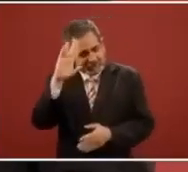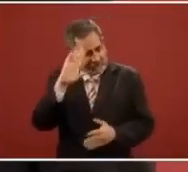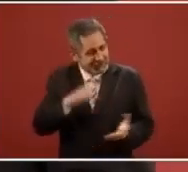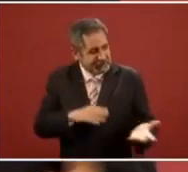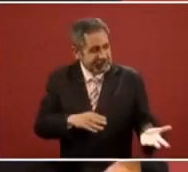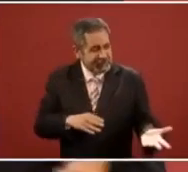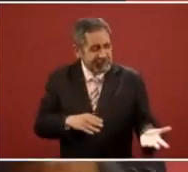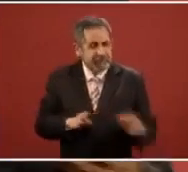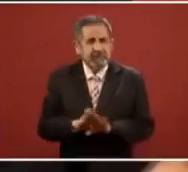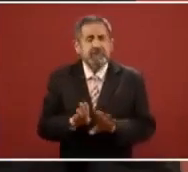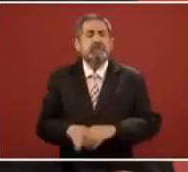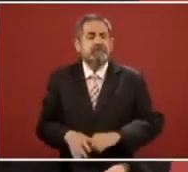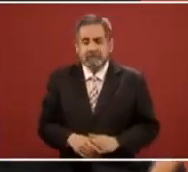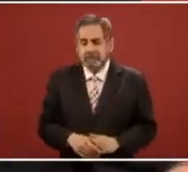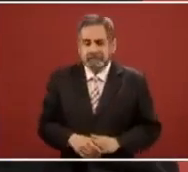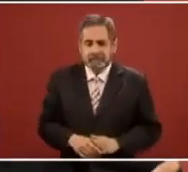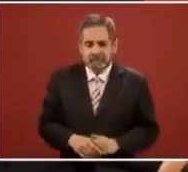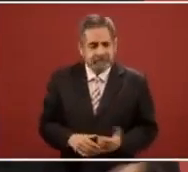¿Cómo?